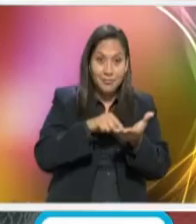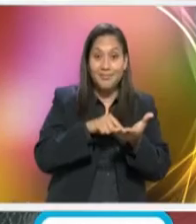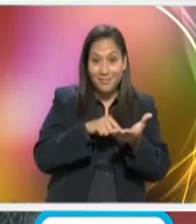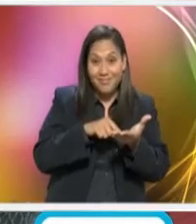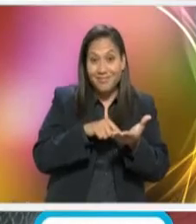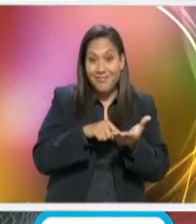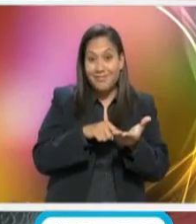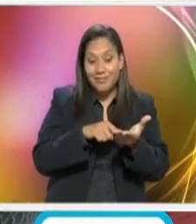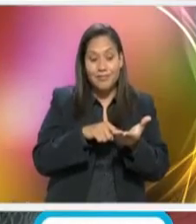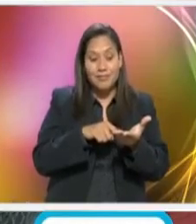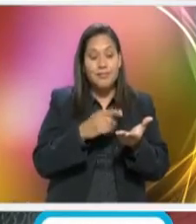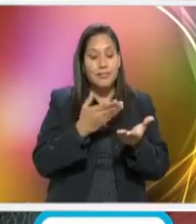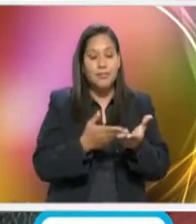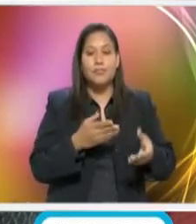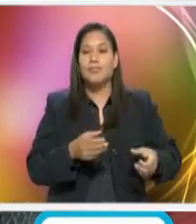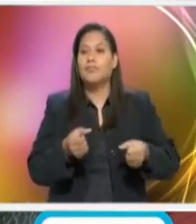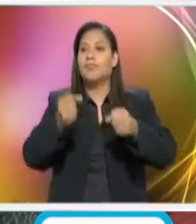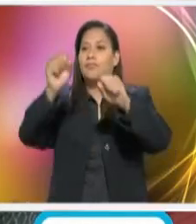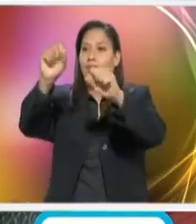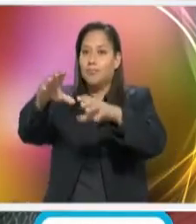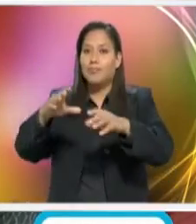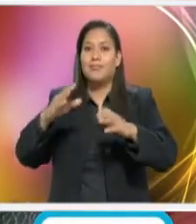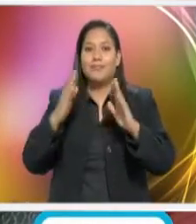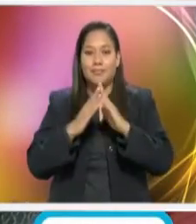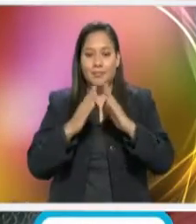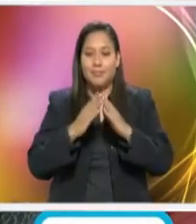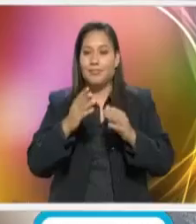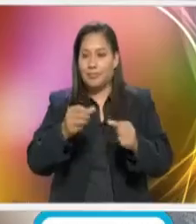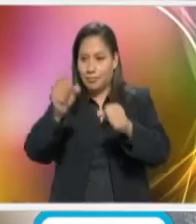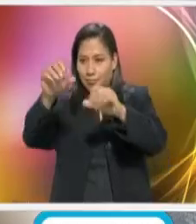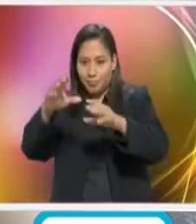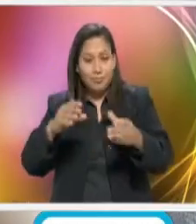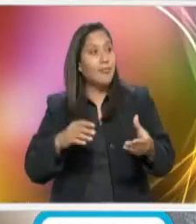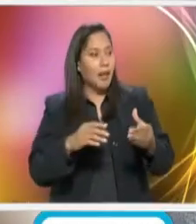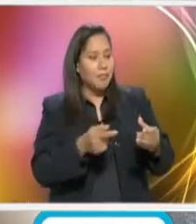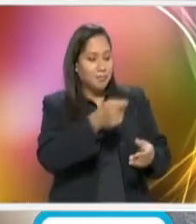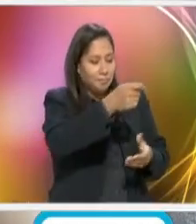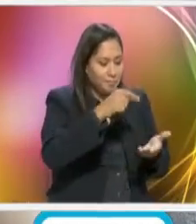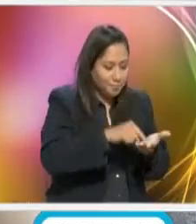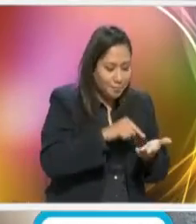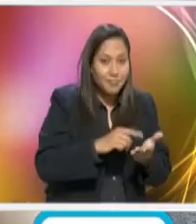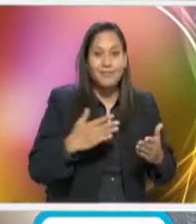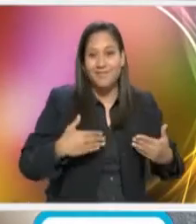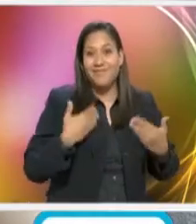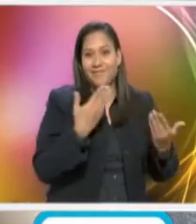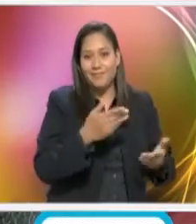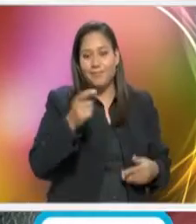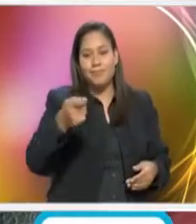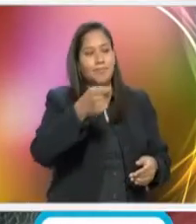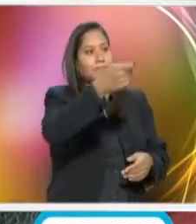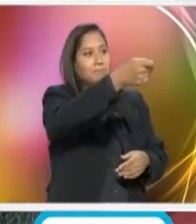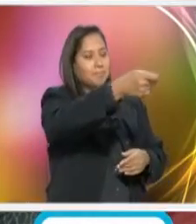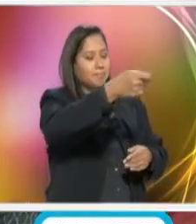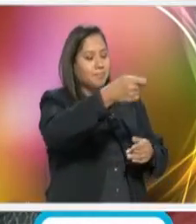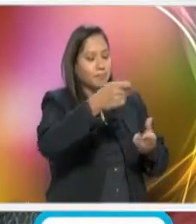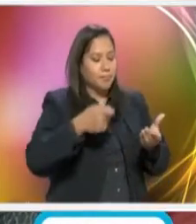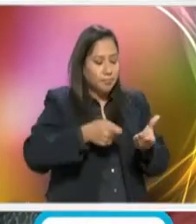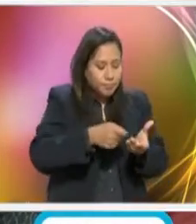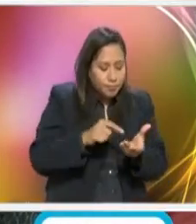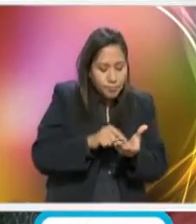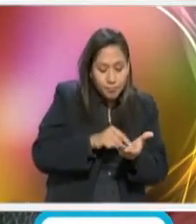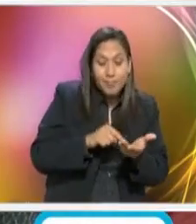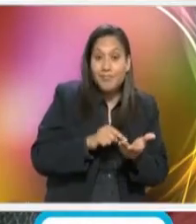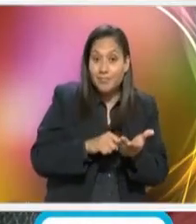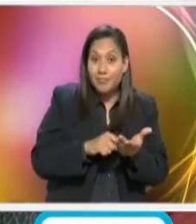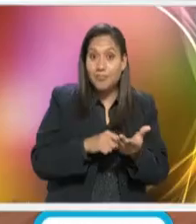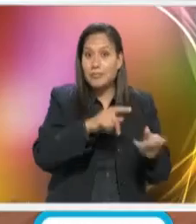llevar incluso a domicilio y ahí hacerte el cobro. Y hay confianza ya con el marchante, entonces tú le das el plástico, inmediatamente te hace el cobro y